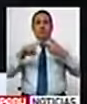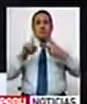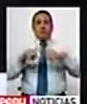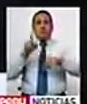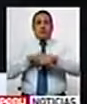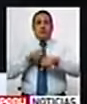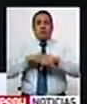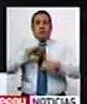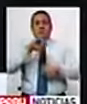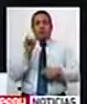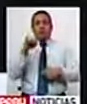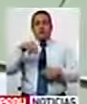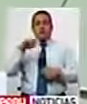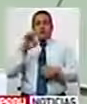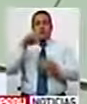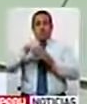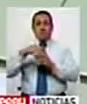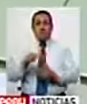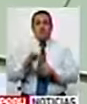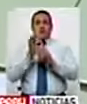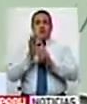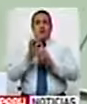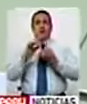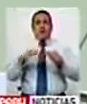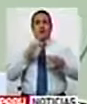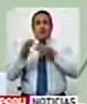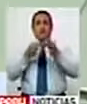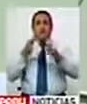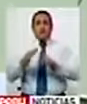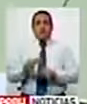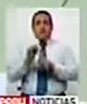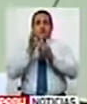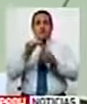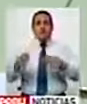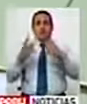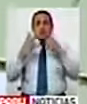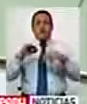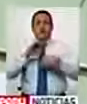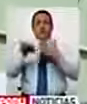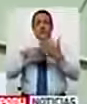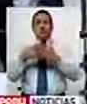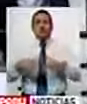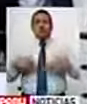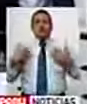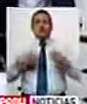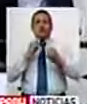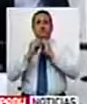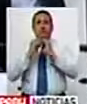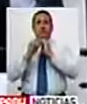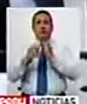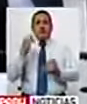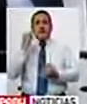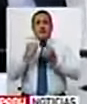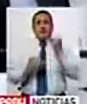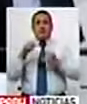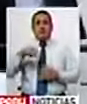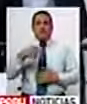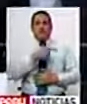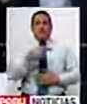momento en el Jurado Electoral Especial y ahí queda. Según el especialista, todo se podría estar resolviendo al término